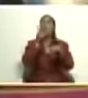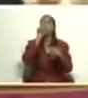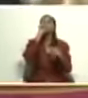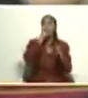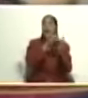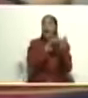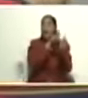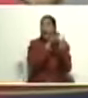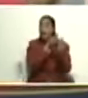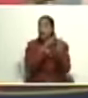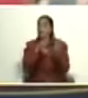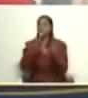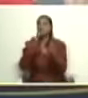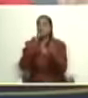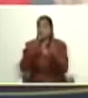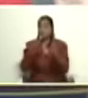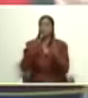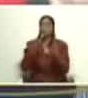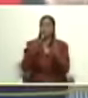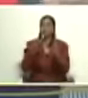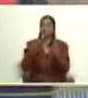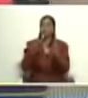propio.